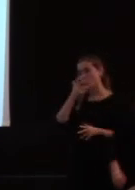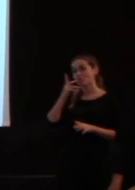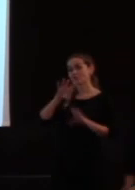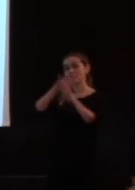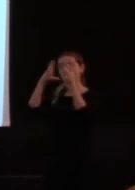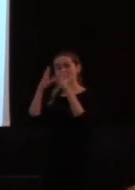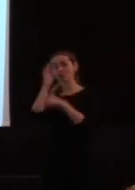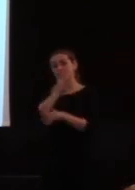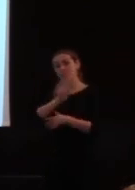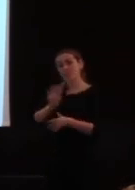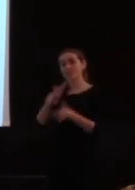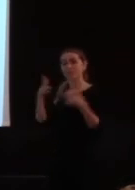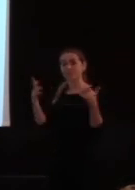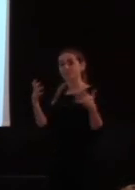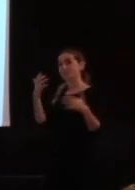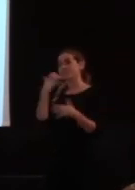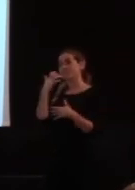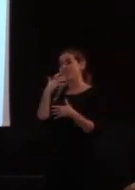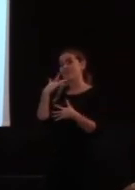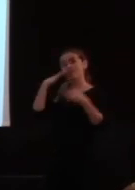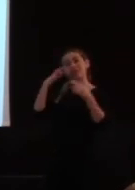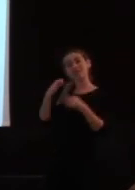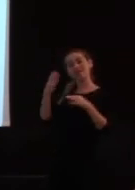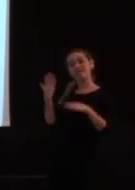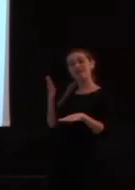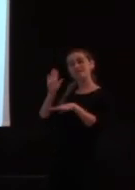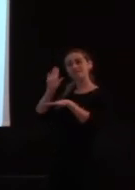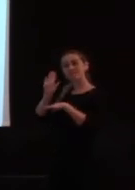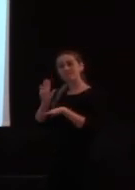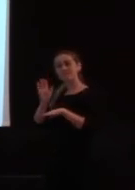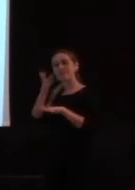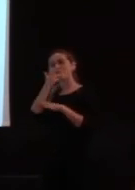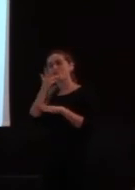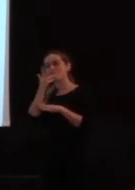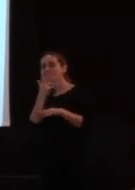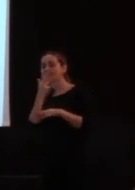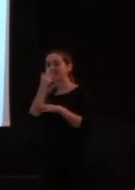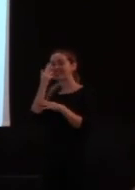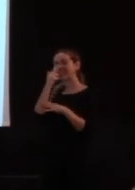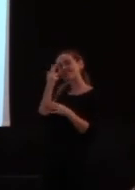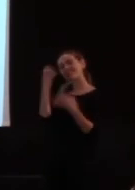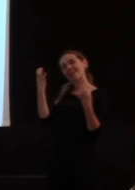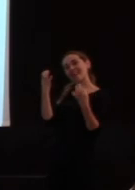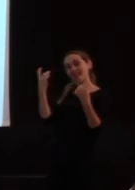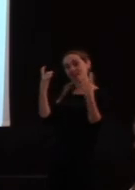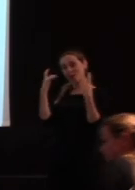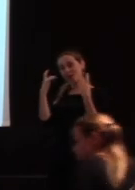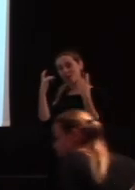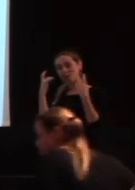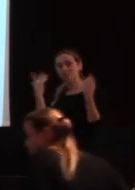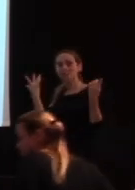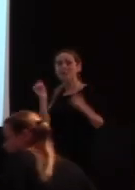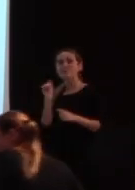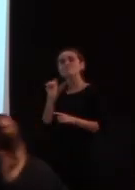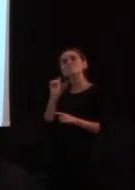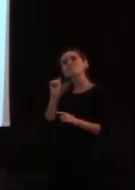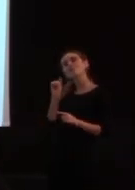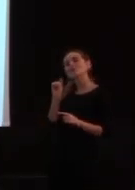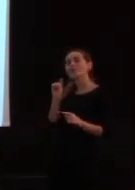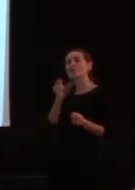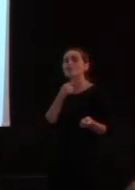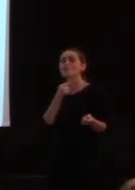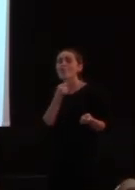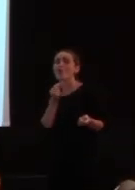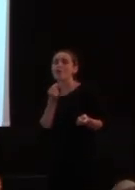ejemplos próximos a su realidad, por tanto tienen un conocimiento de cómo son, de las empresas. Este punto de sentido del humor, de paciencia, de